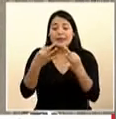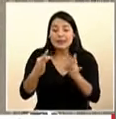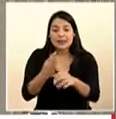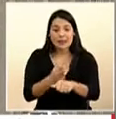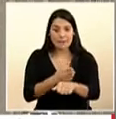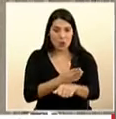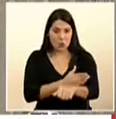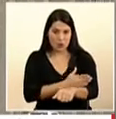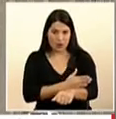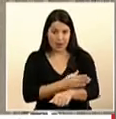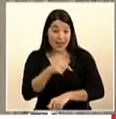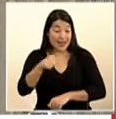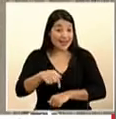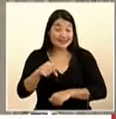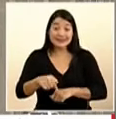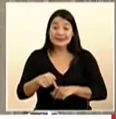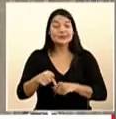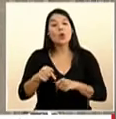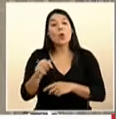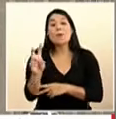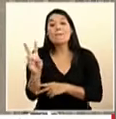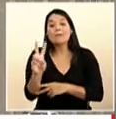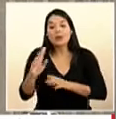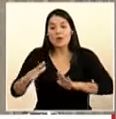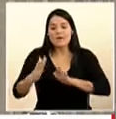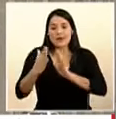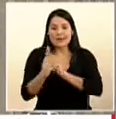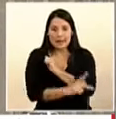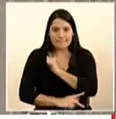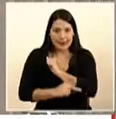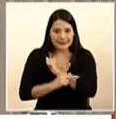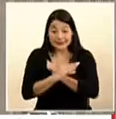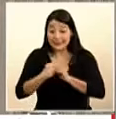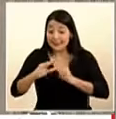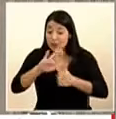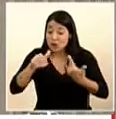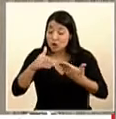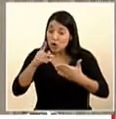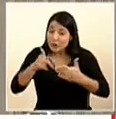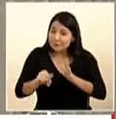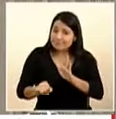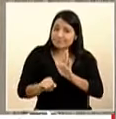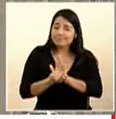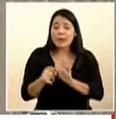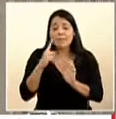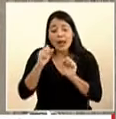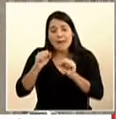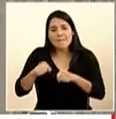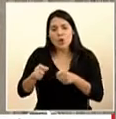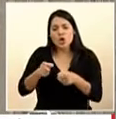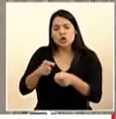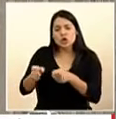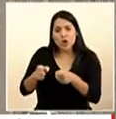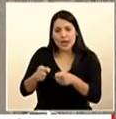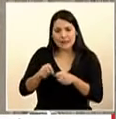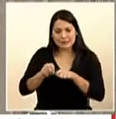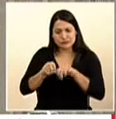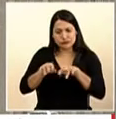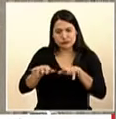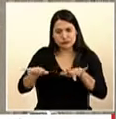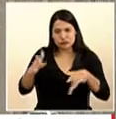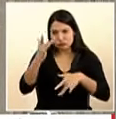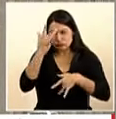ponernos la camiseta para mitigar los efectos de la pandemia pero también quiero dar algunos